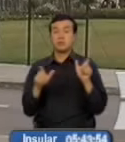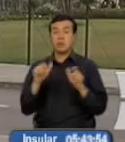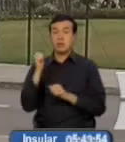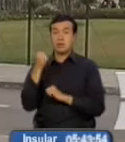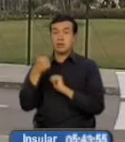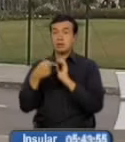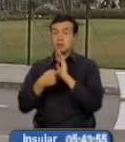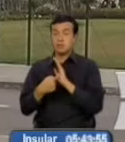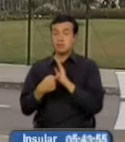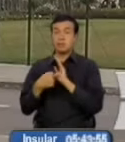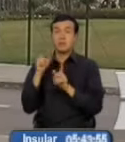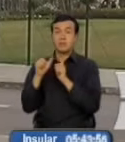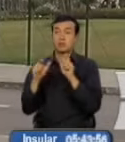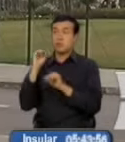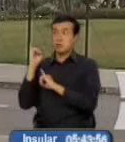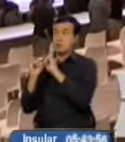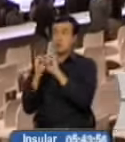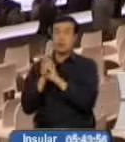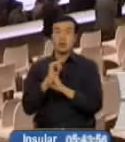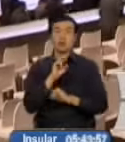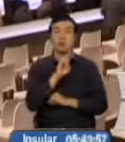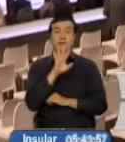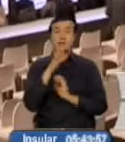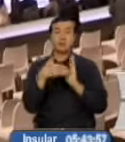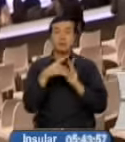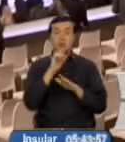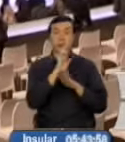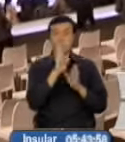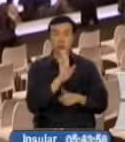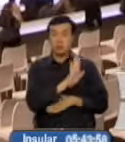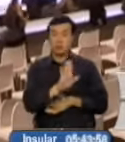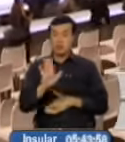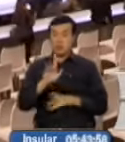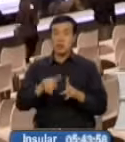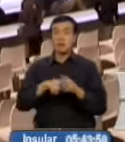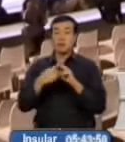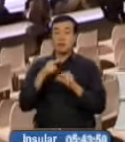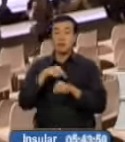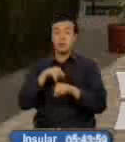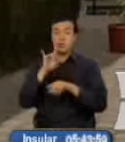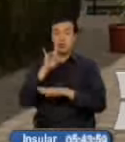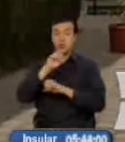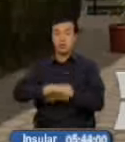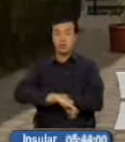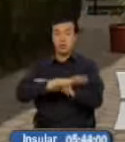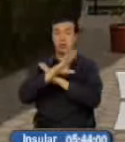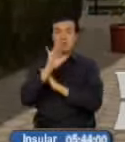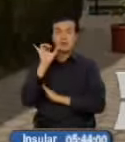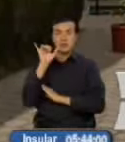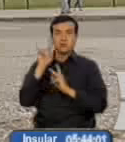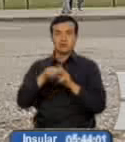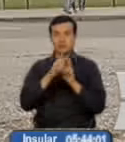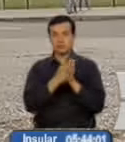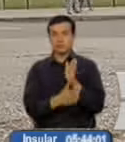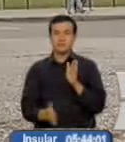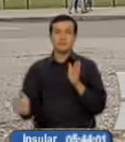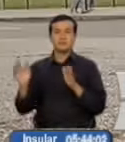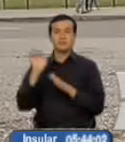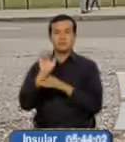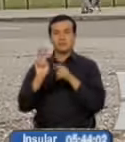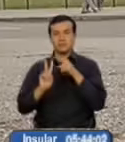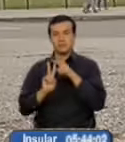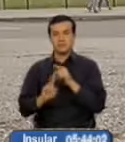extranjeros y 25.000 nacionales. Las actividades oficiales inician a las 8 de la mañana del día sábado. Eduardo